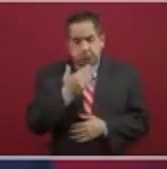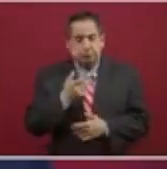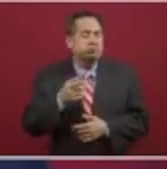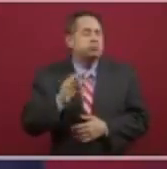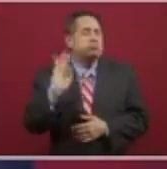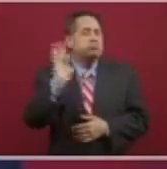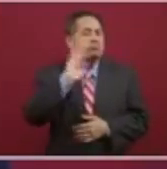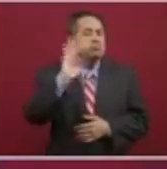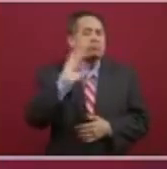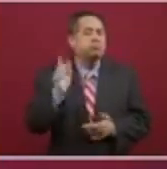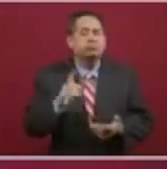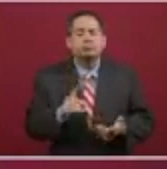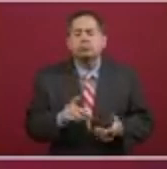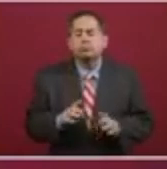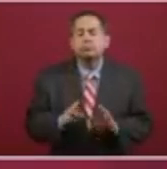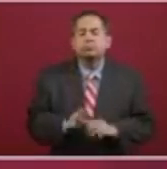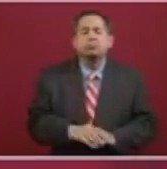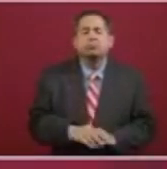si se